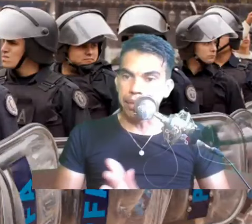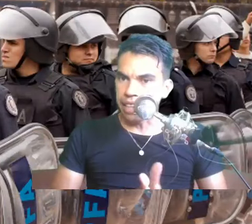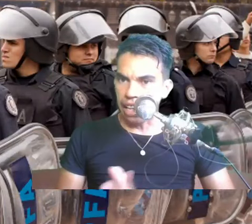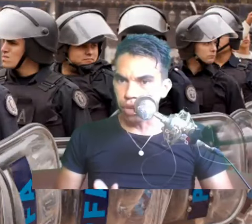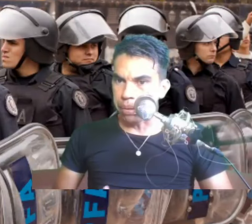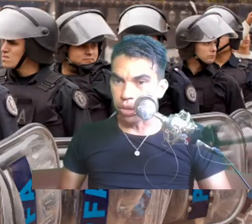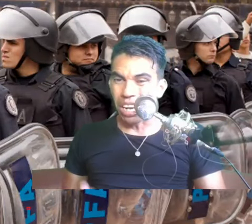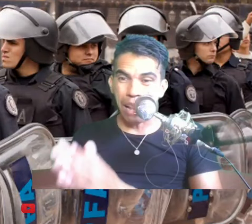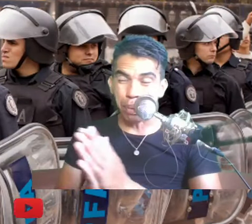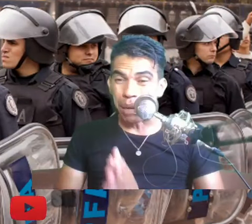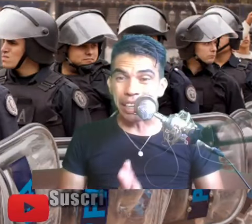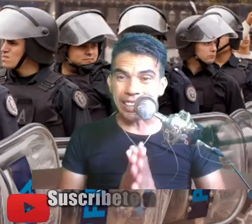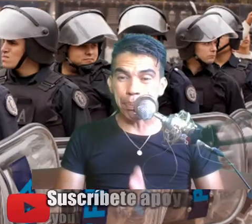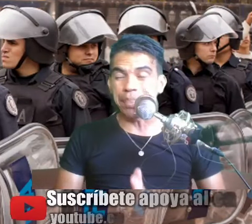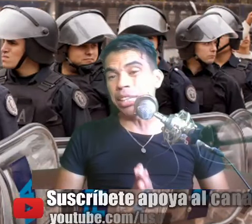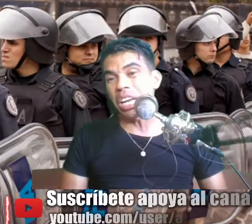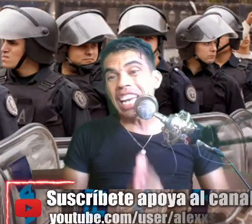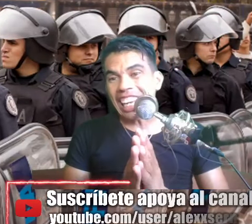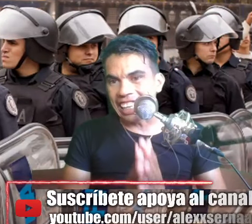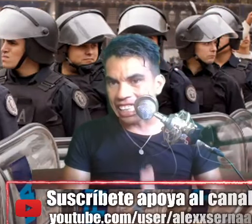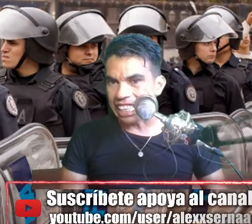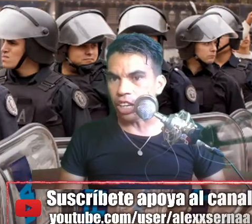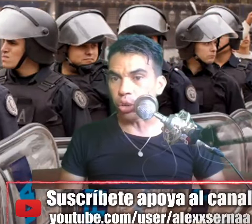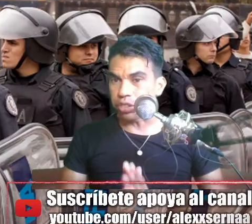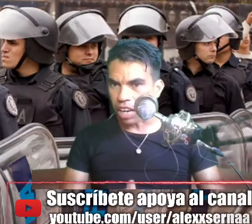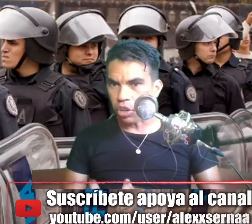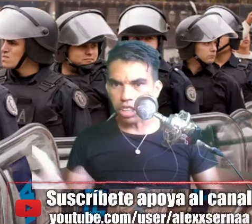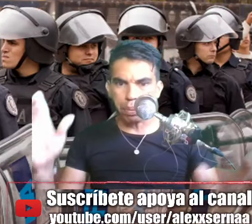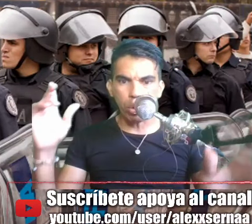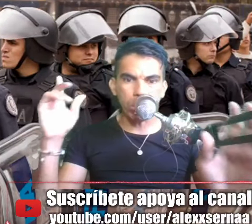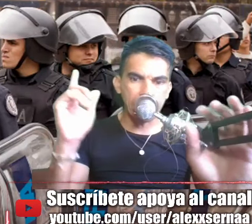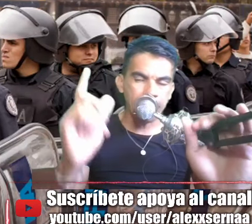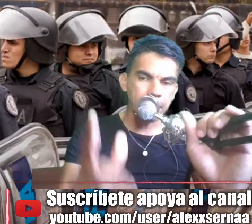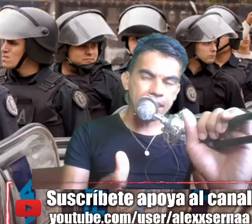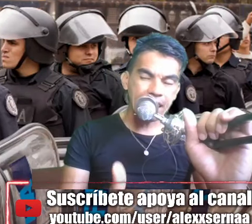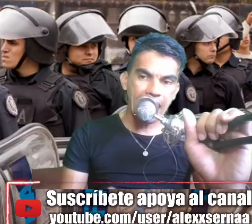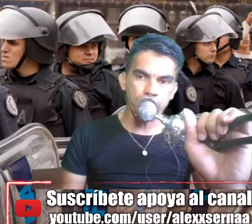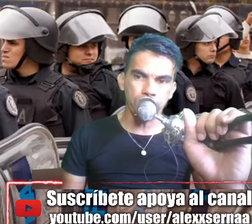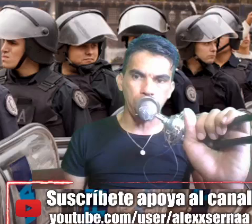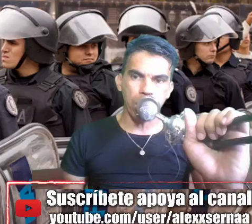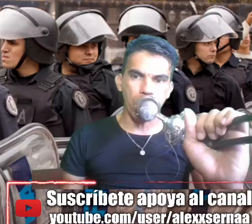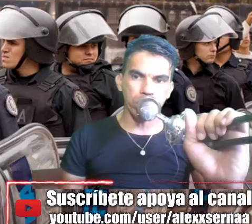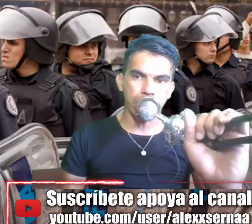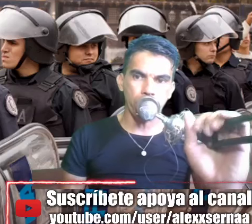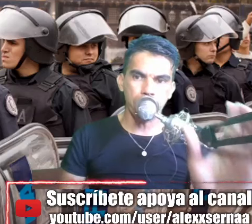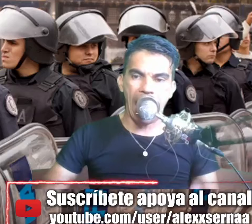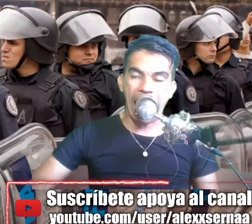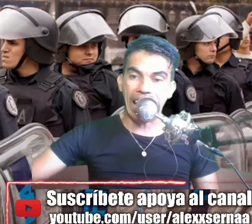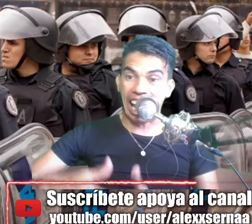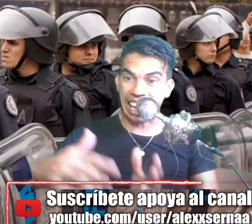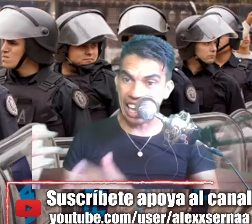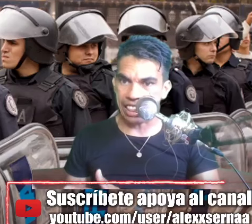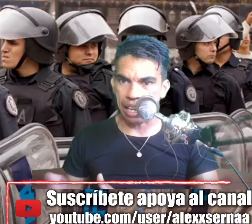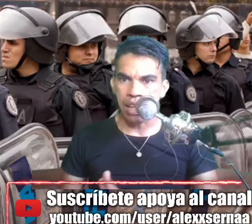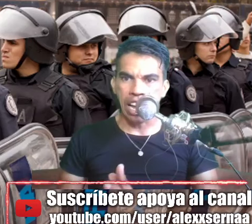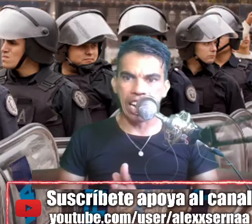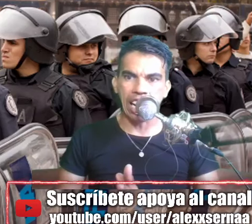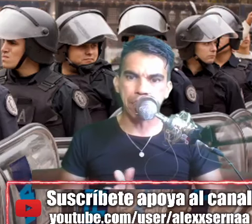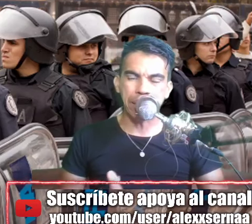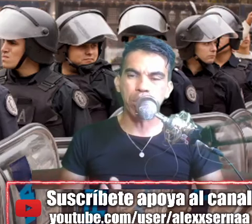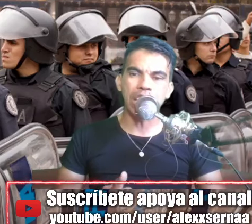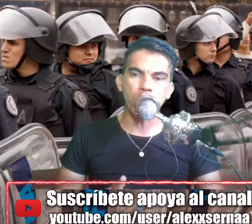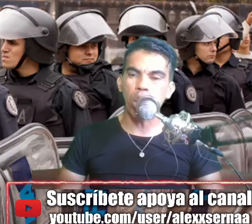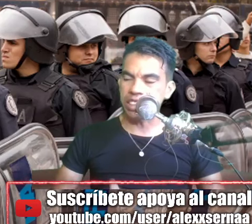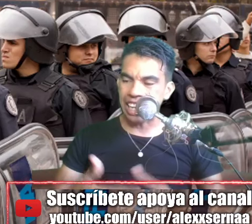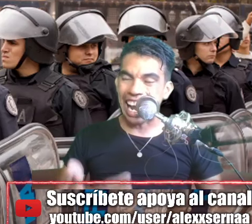las breves de la información el problema que está pasando en Argentina Rosario es por haber dejado de una u otra forma a la gente en